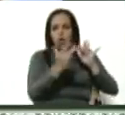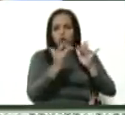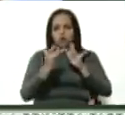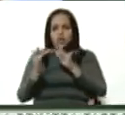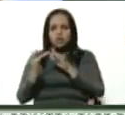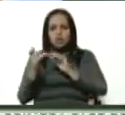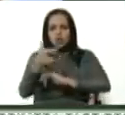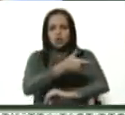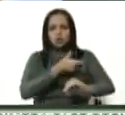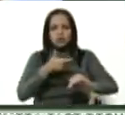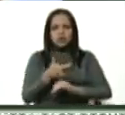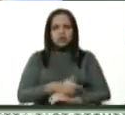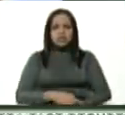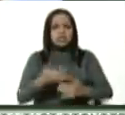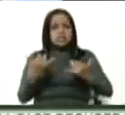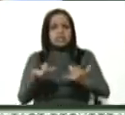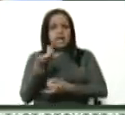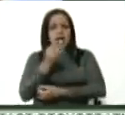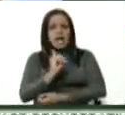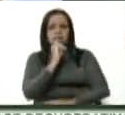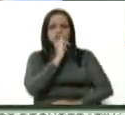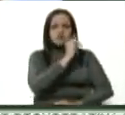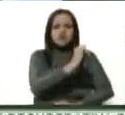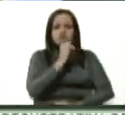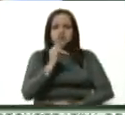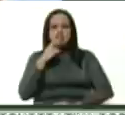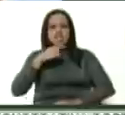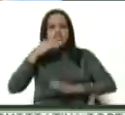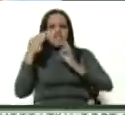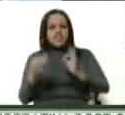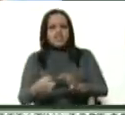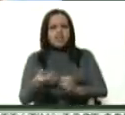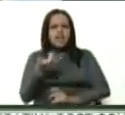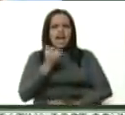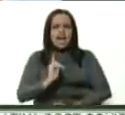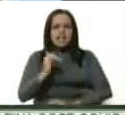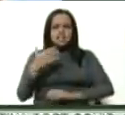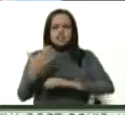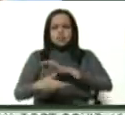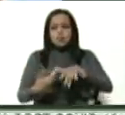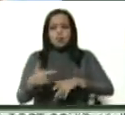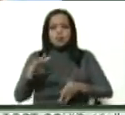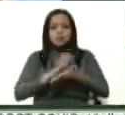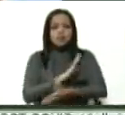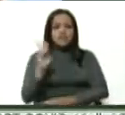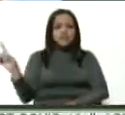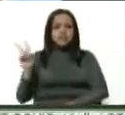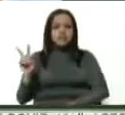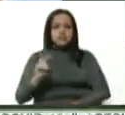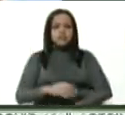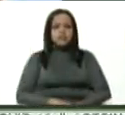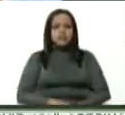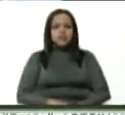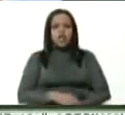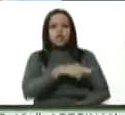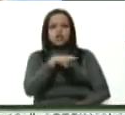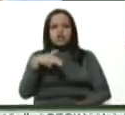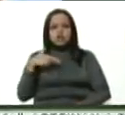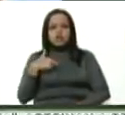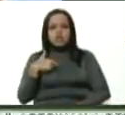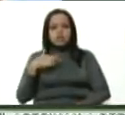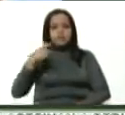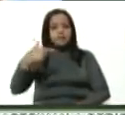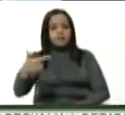gobiernos para que tengan a mano la información real de lo que ocurre en Venezuela. Nosotros ahora vamos hacia las